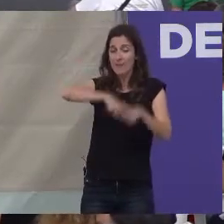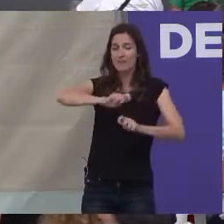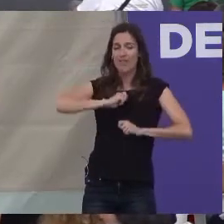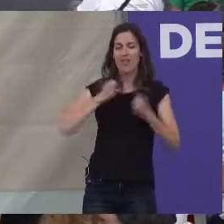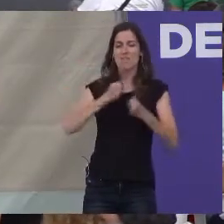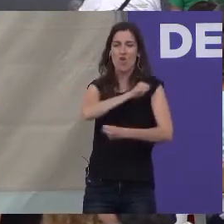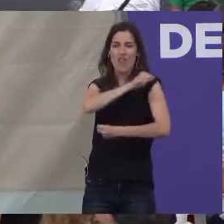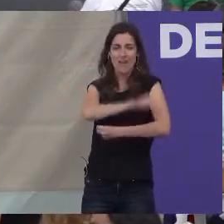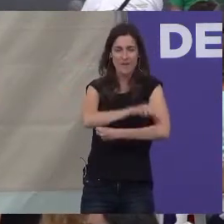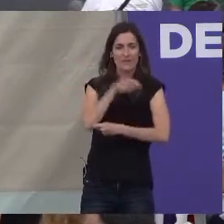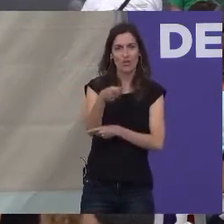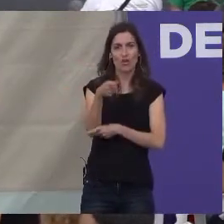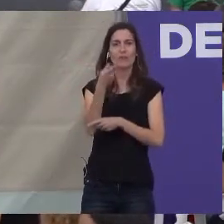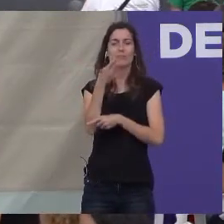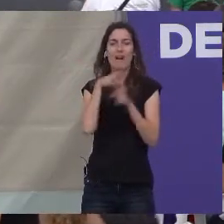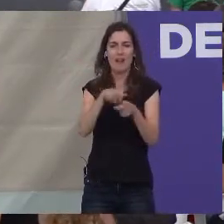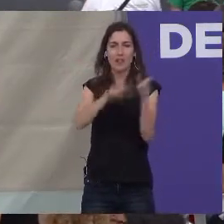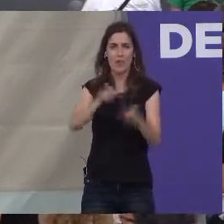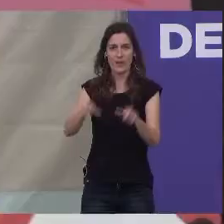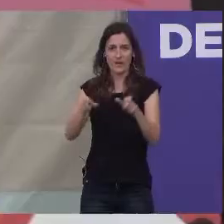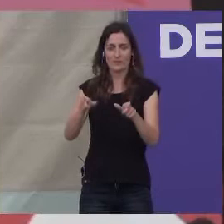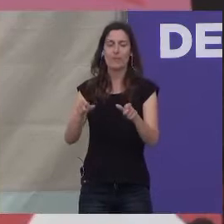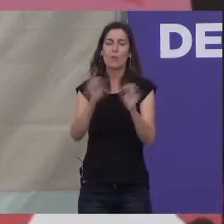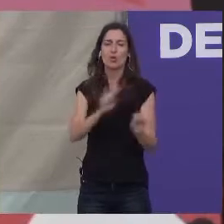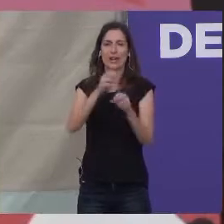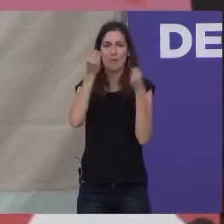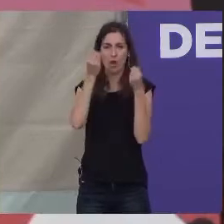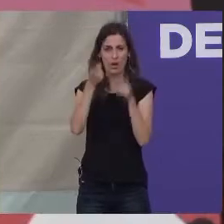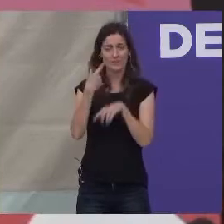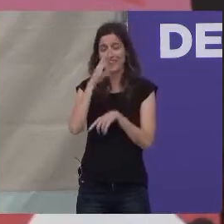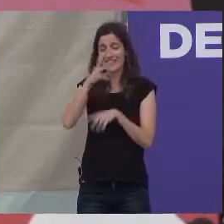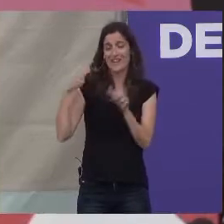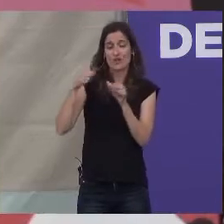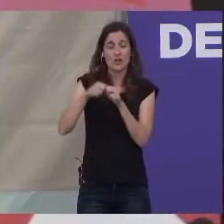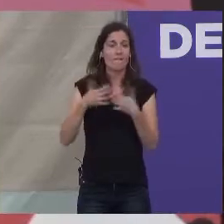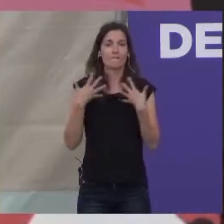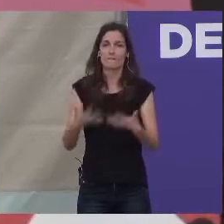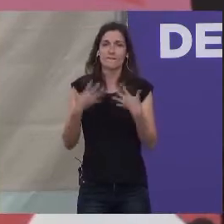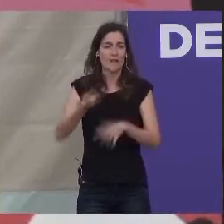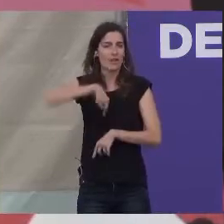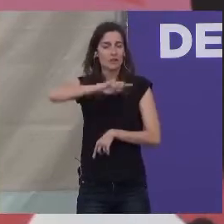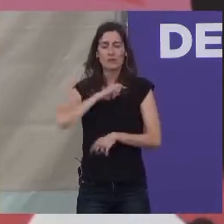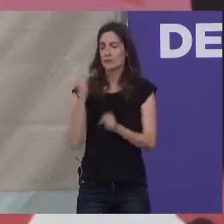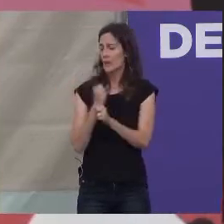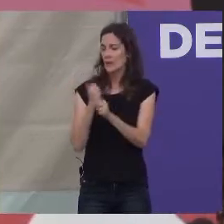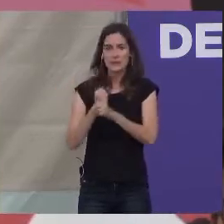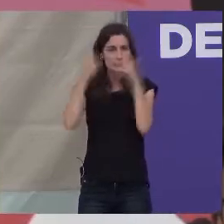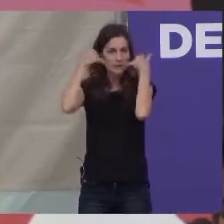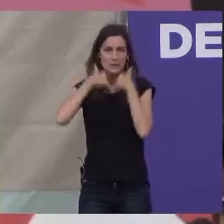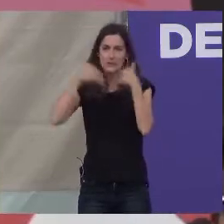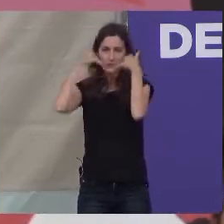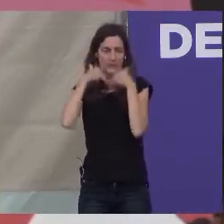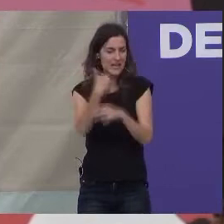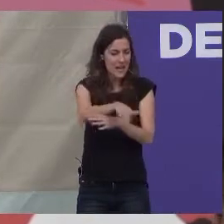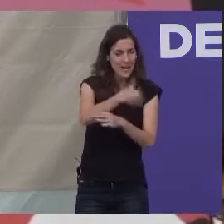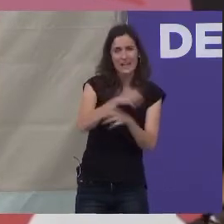participación ciudadana a proteger y mejorar. Han sido 3 años apasionantes, en los que nos hemos dejado la piel en las calles, trabajado